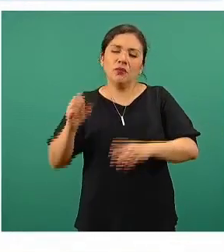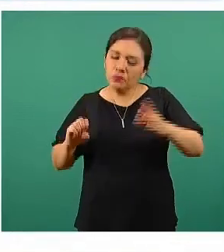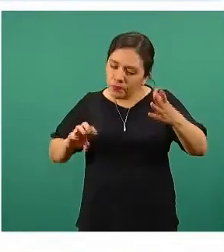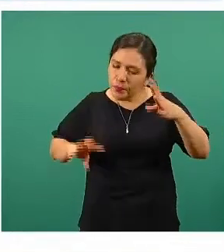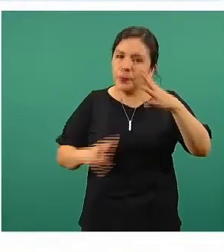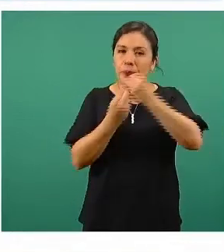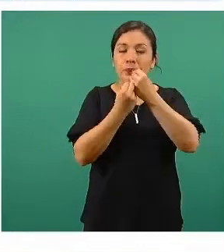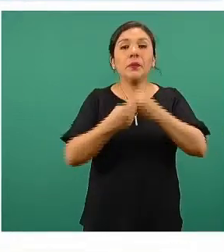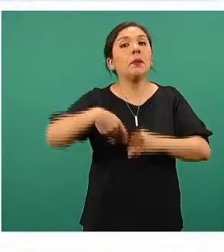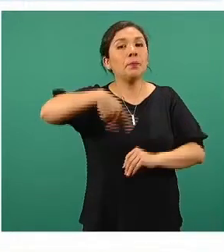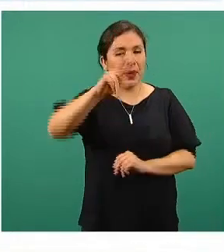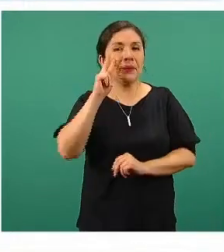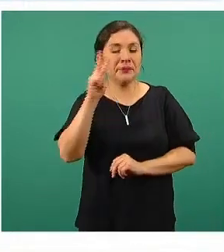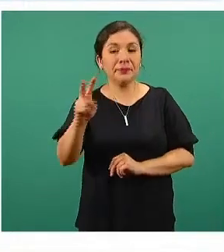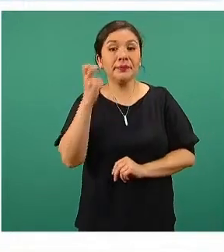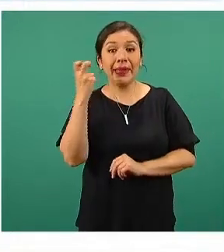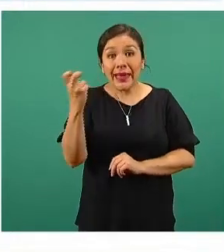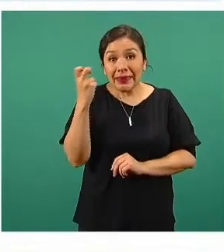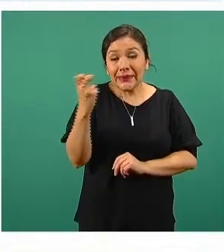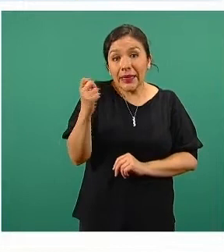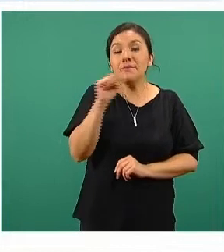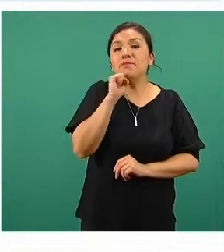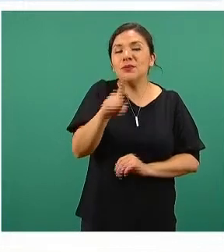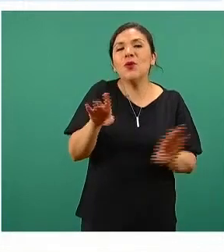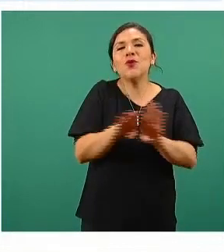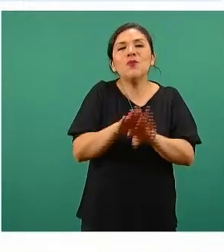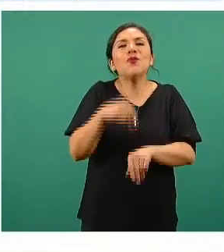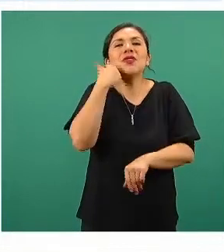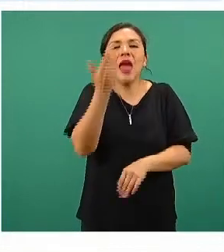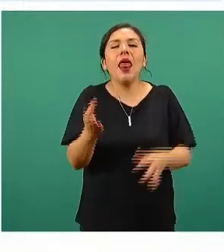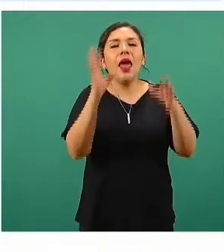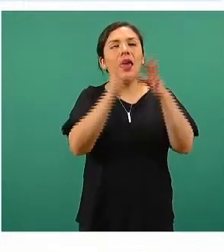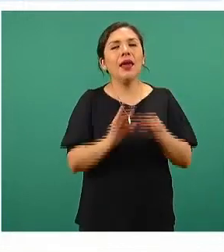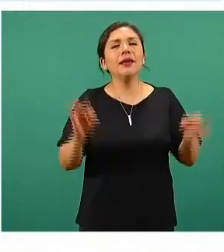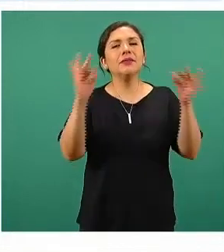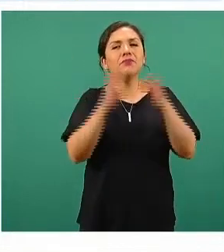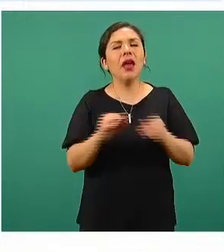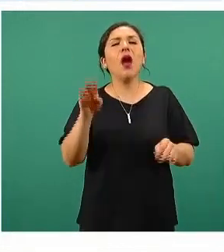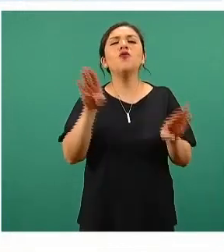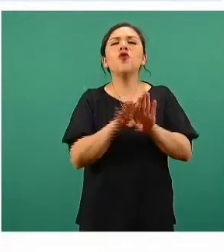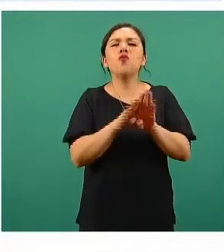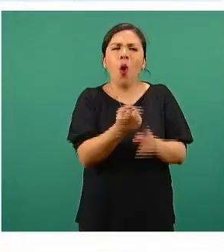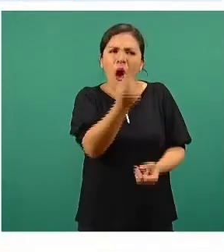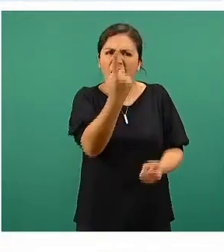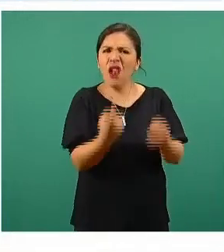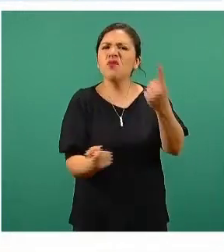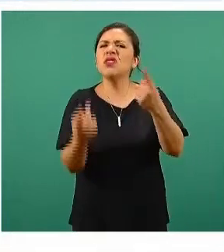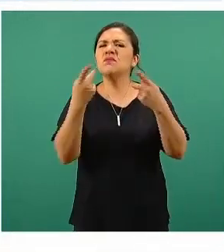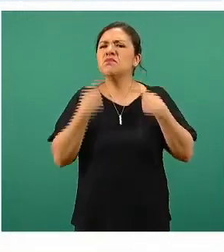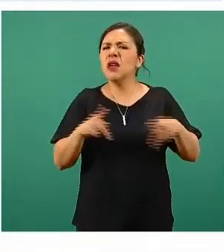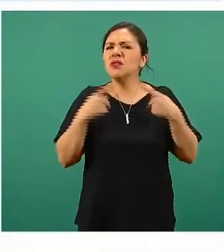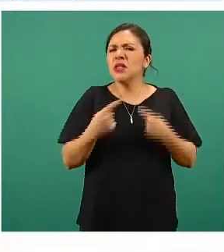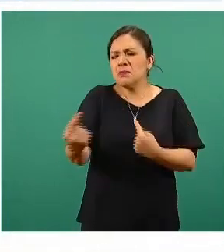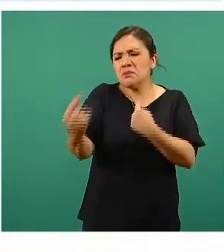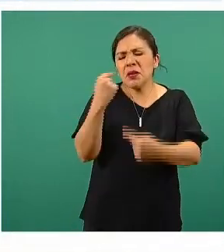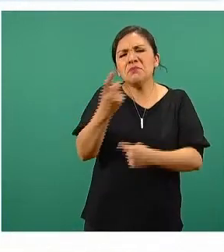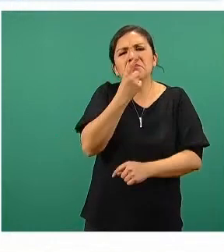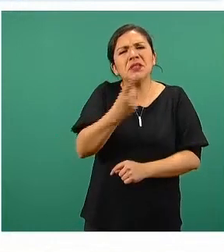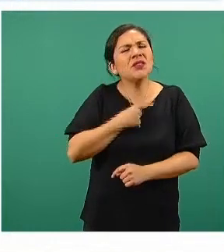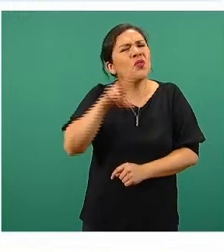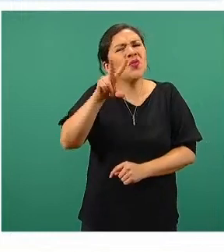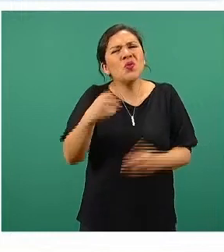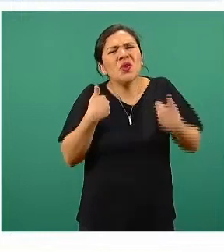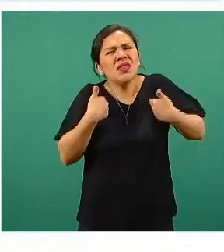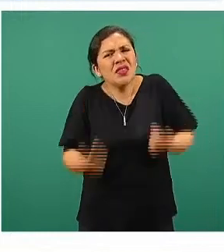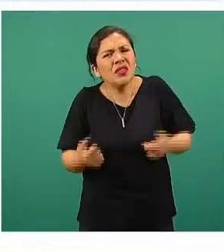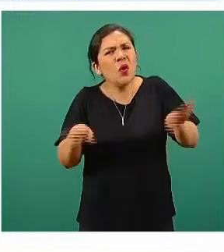ayer, pero esto tiene como intención explicar lo que algunas personas nos comunicaron que no terminaban de